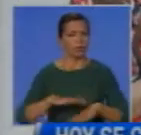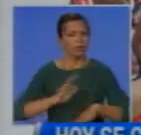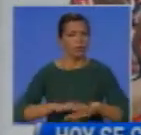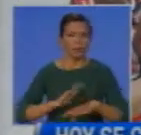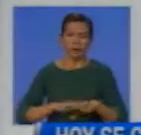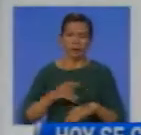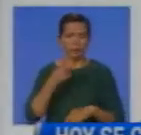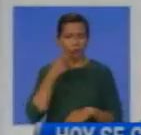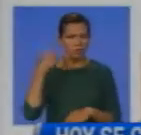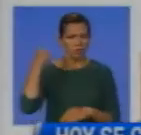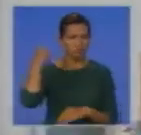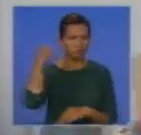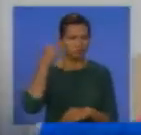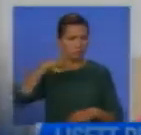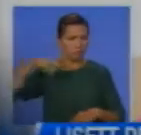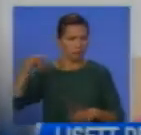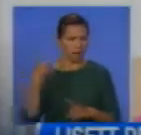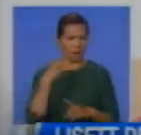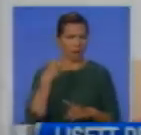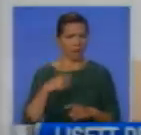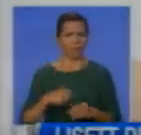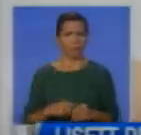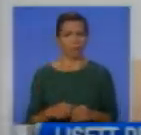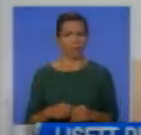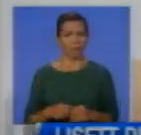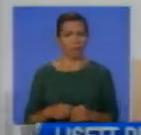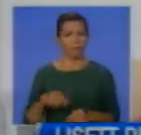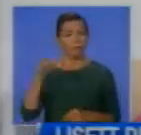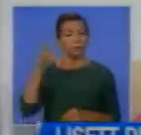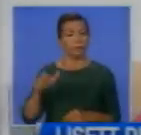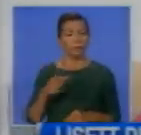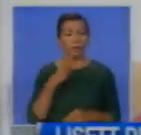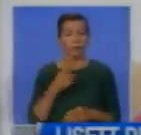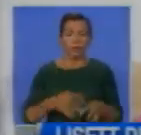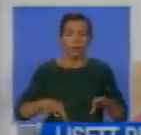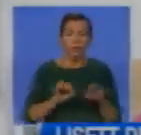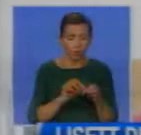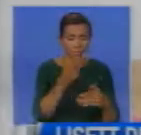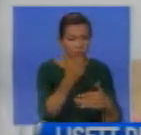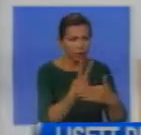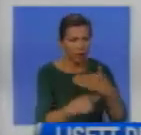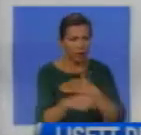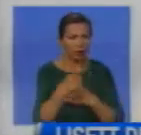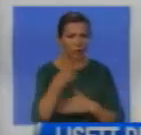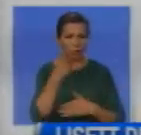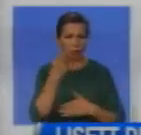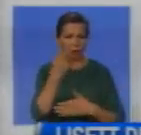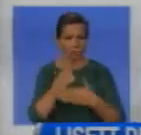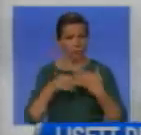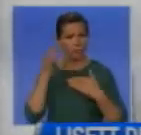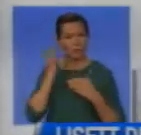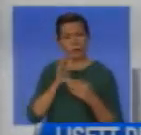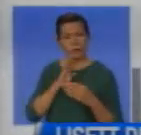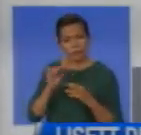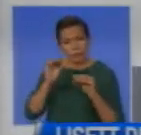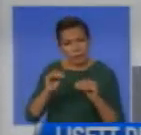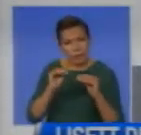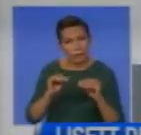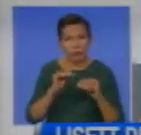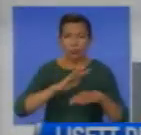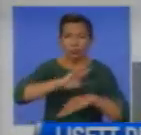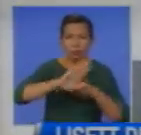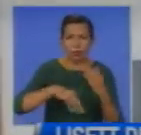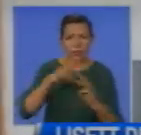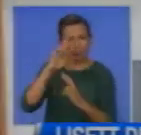violencia de género. Pienso que es muy importante, sobre todo, educar a nuestros hijos e hijas en el tema de respeto, respeto que todos